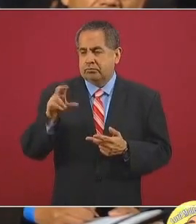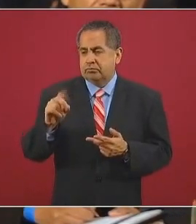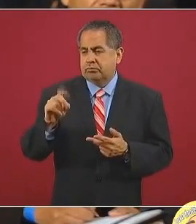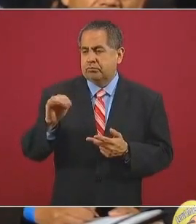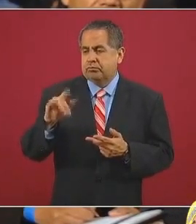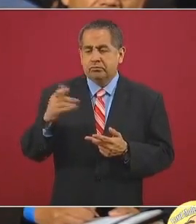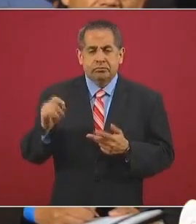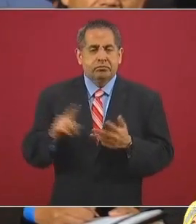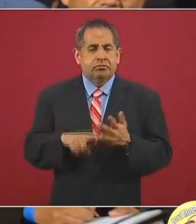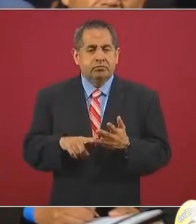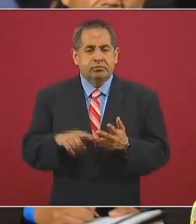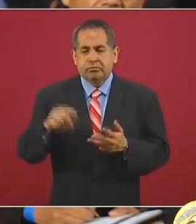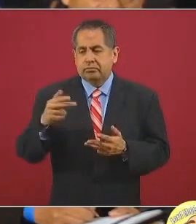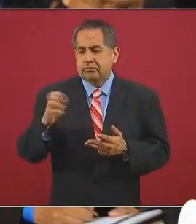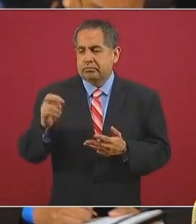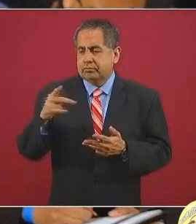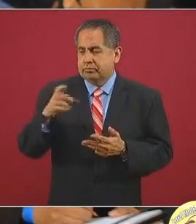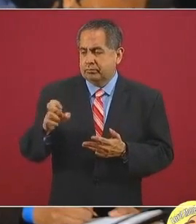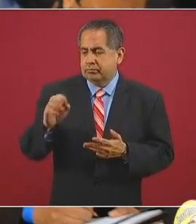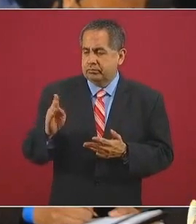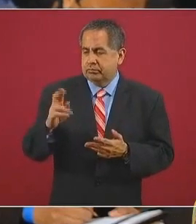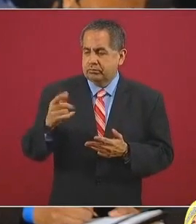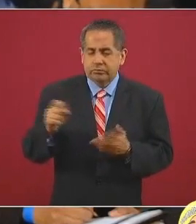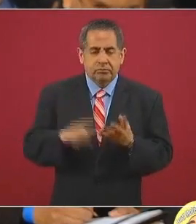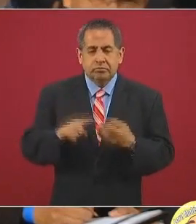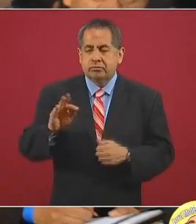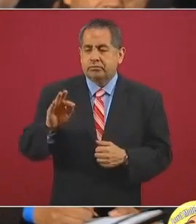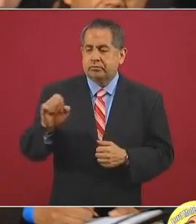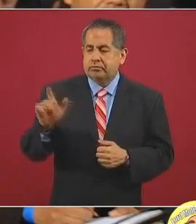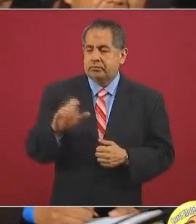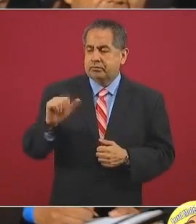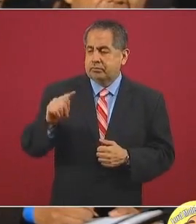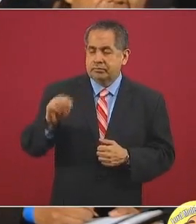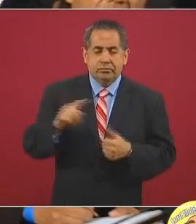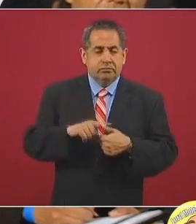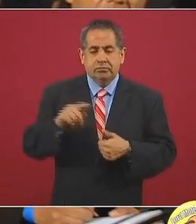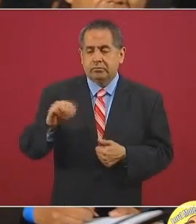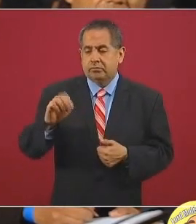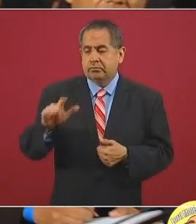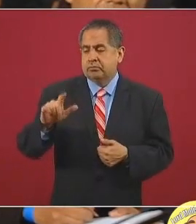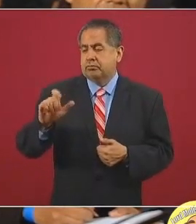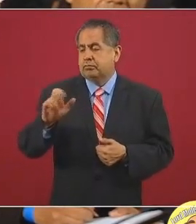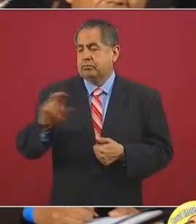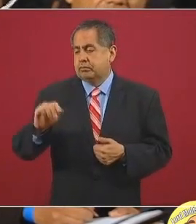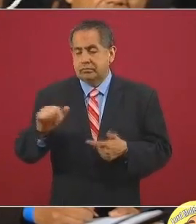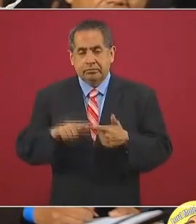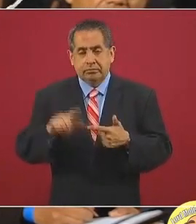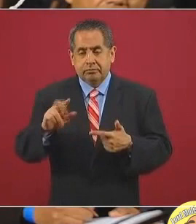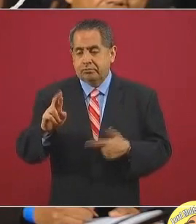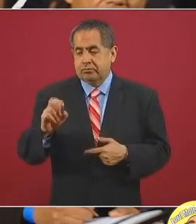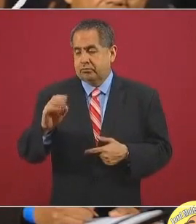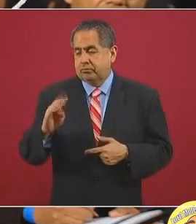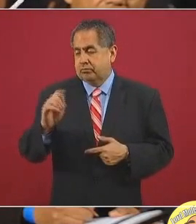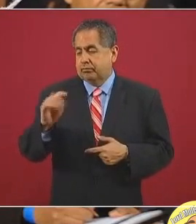Domingo Mayans, Enrique Burgos, Félix Arturo González Canto, Manuel Cavazos Lerma, Roberto